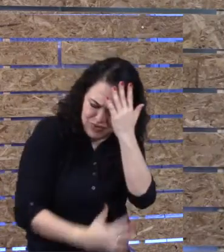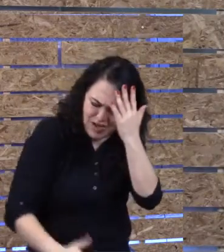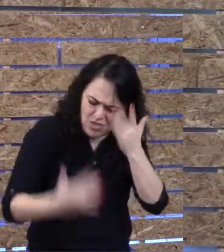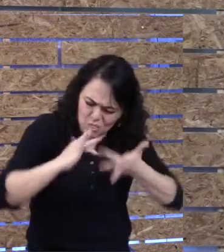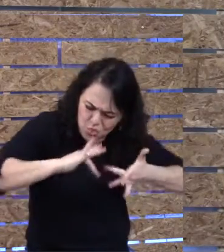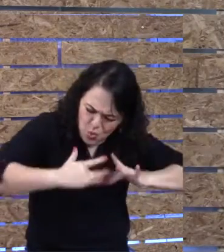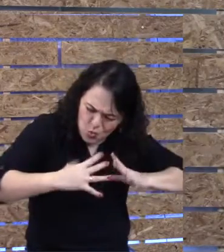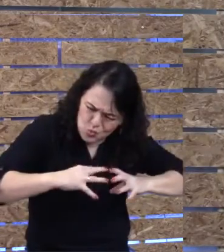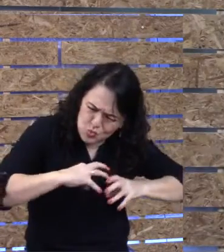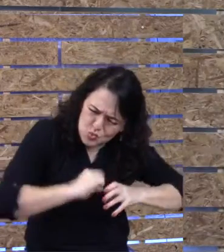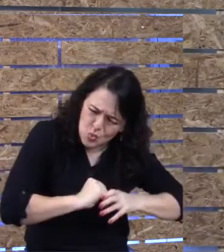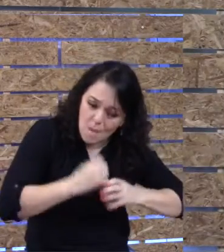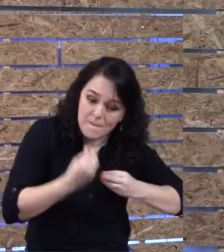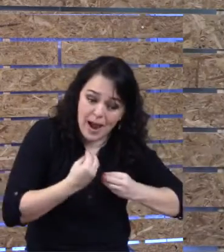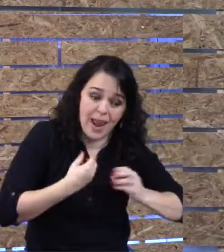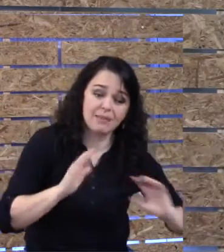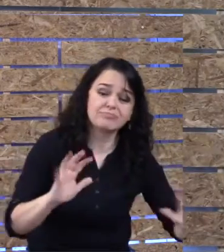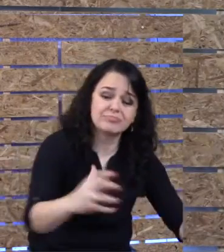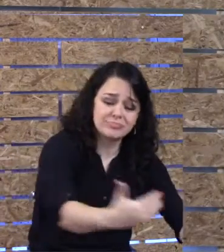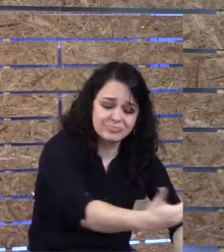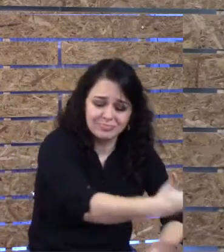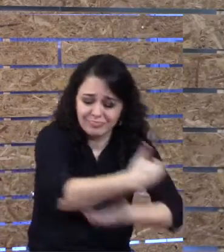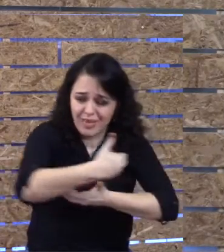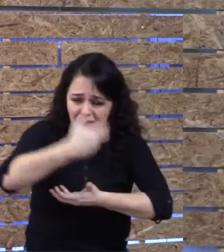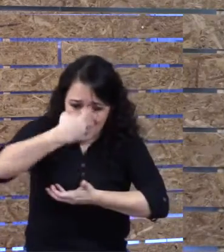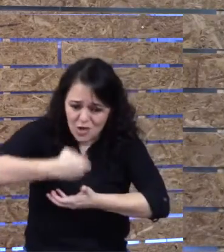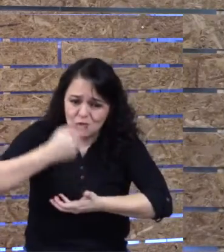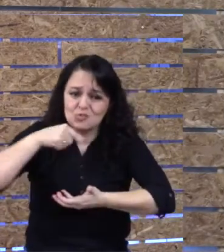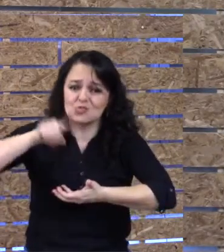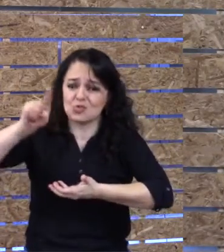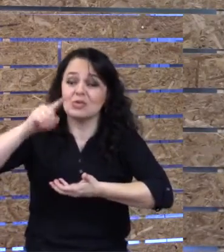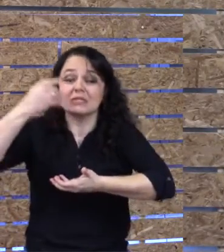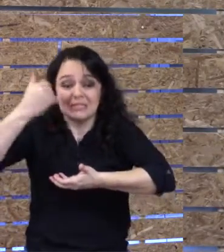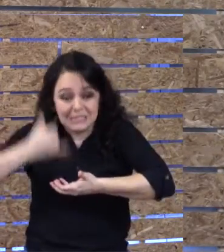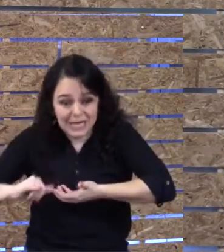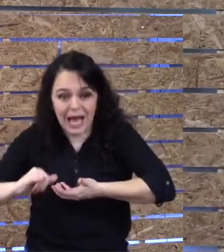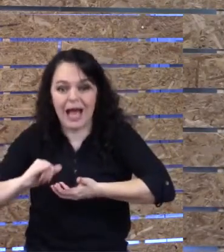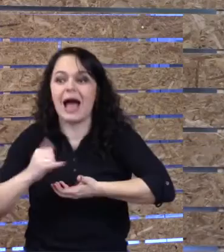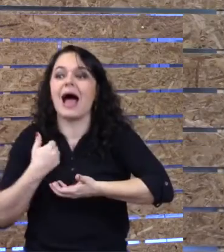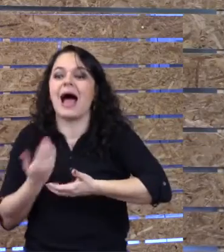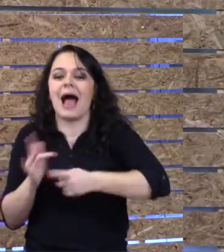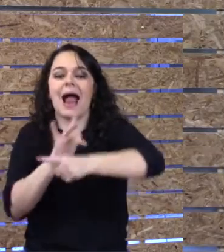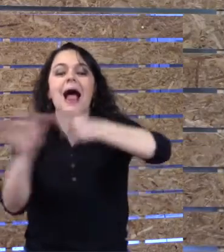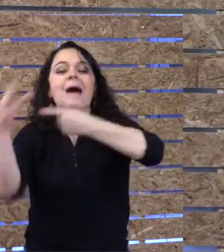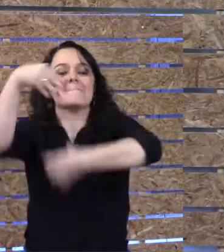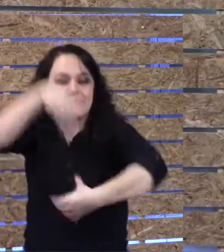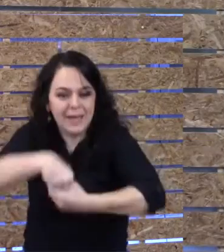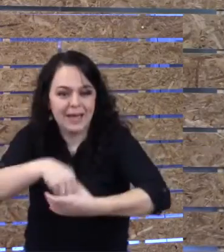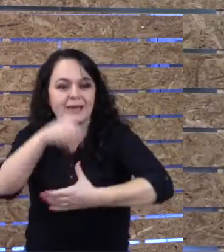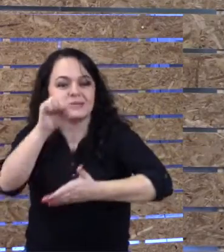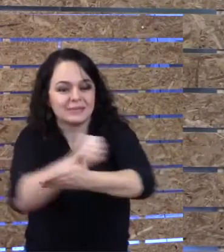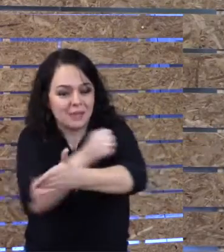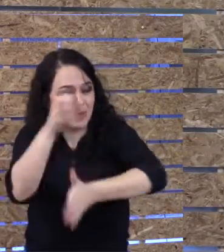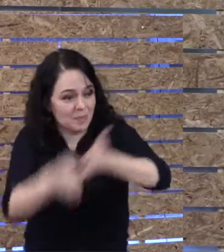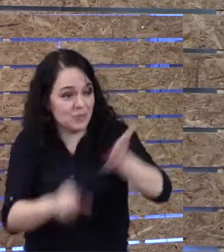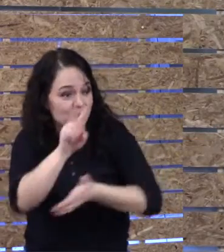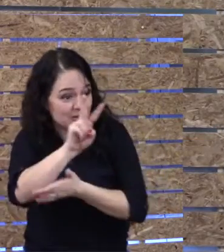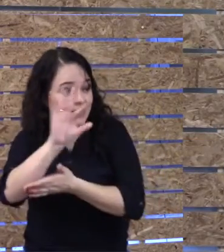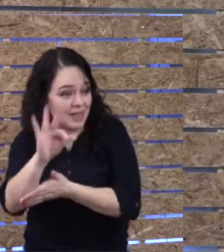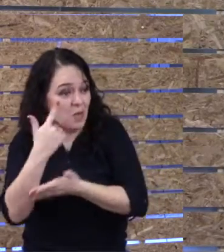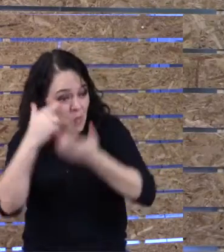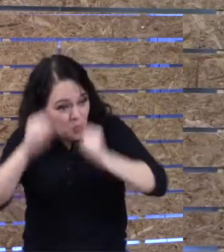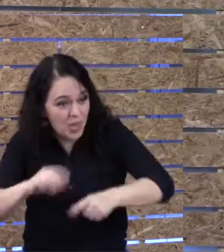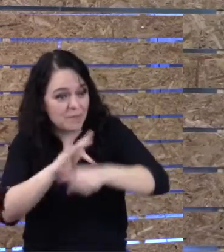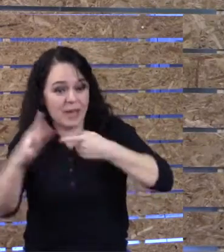Cristo en arrepentimiento y fe. No pienses que esto es automático por un Dios bondadoso, anciano, de barba blanca, sentado en el